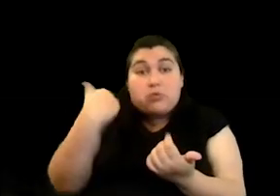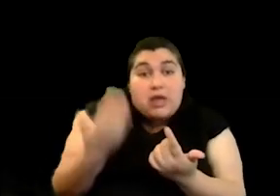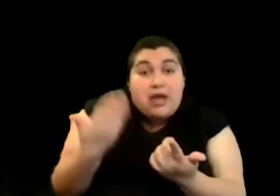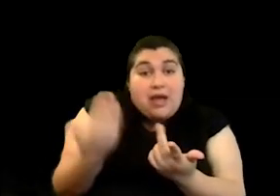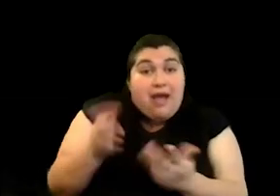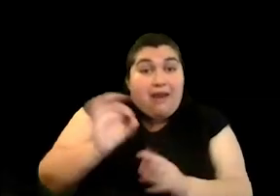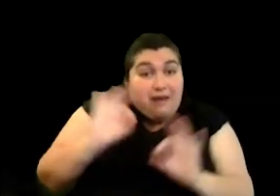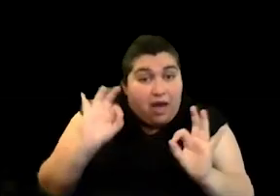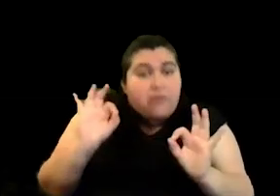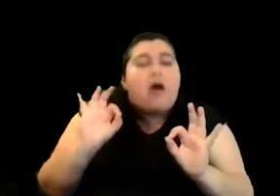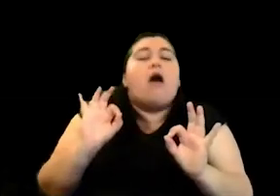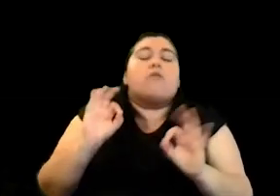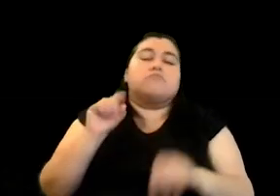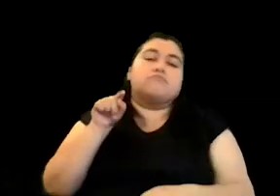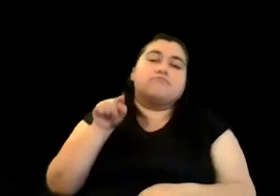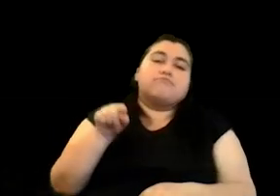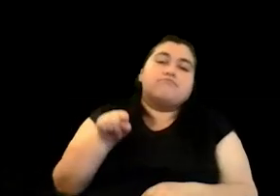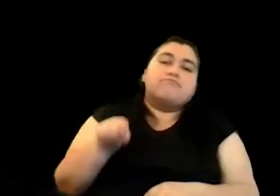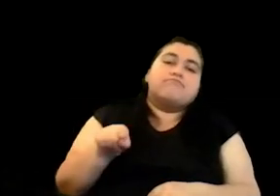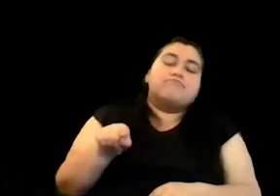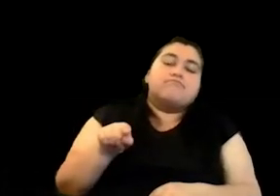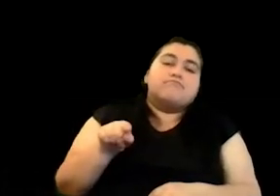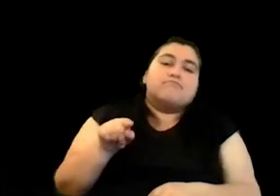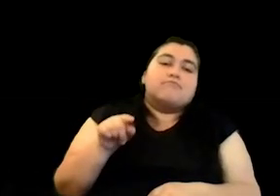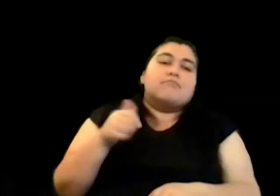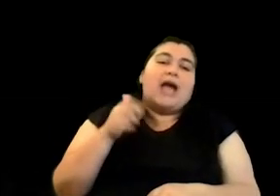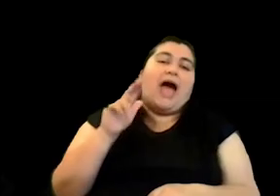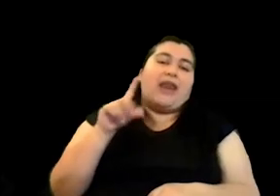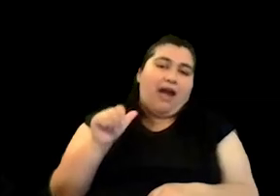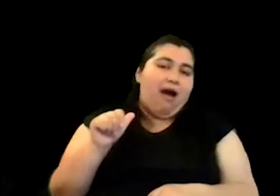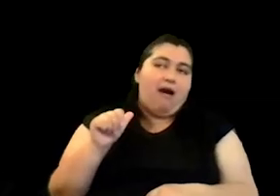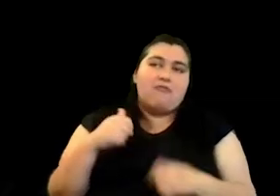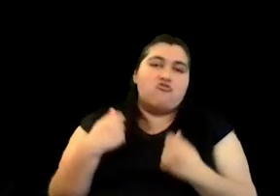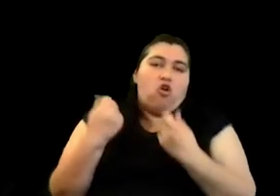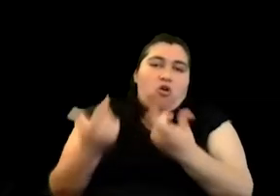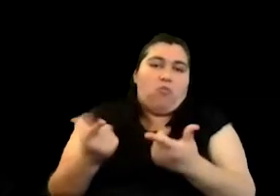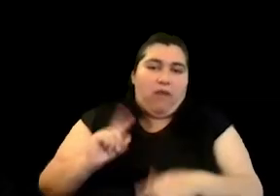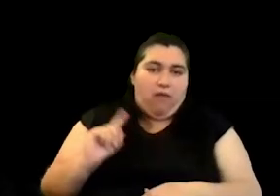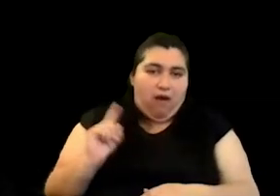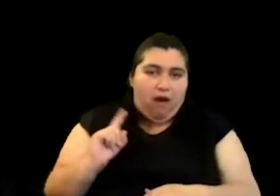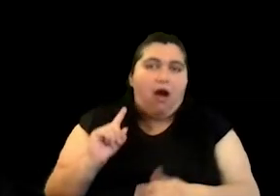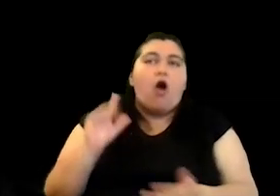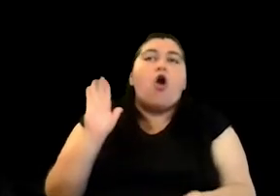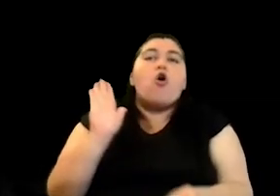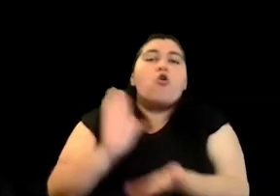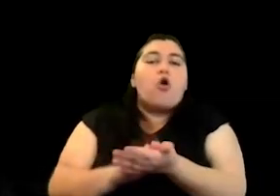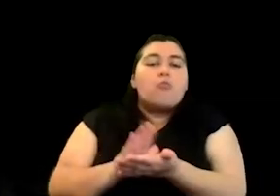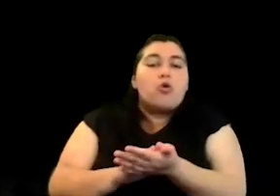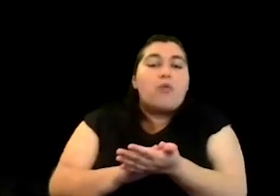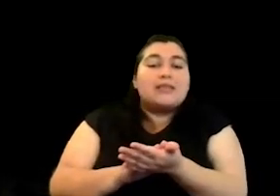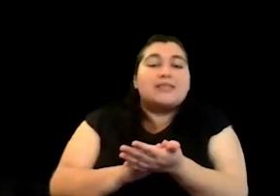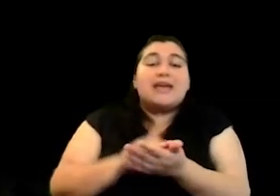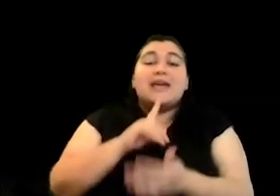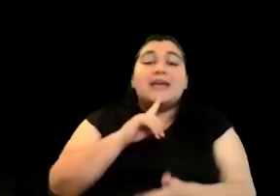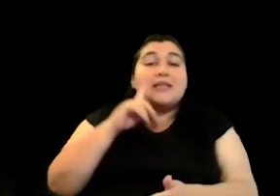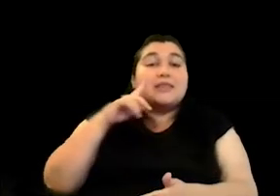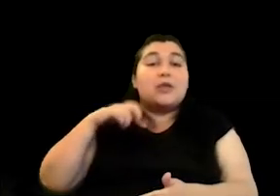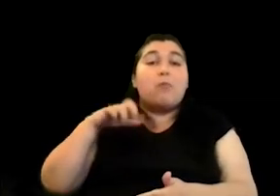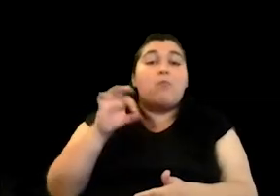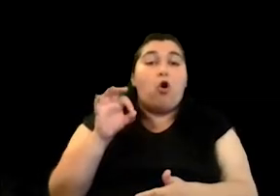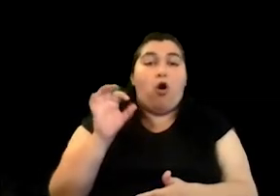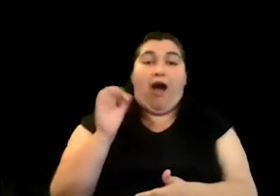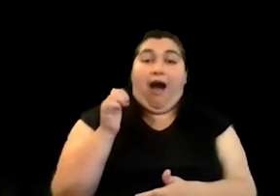ese caso, la administración ya no va a permitir el comprobante tipo A, sino que